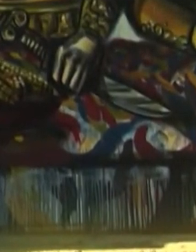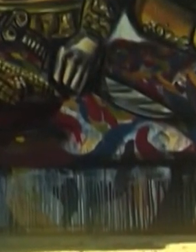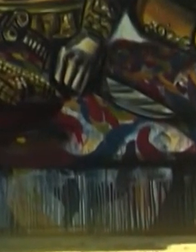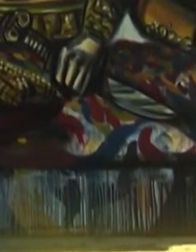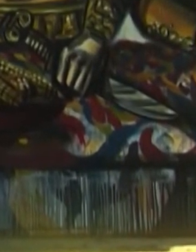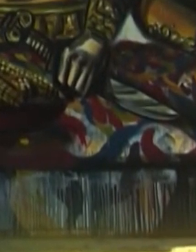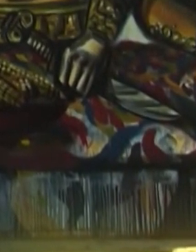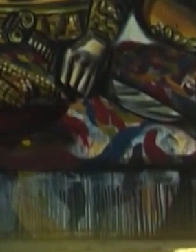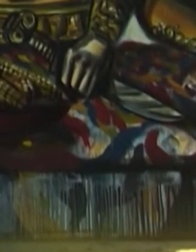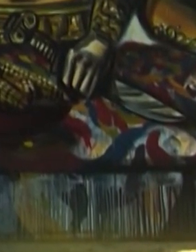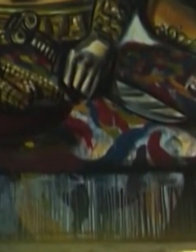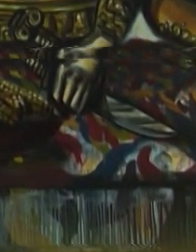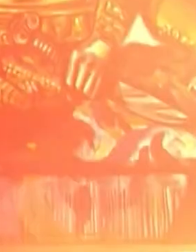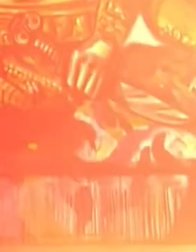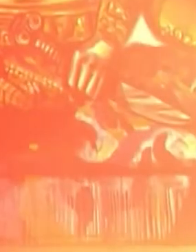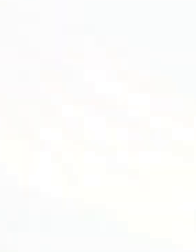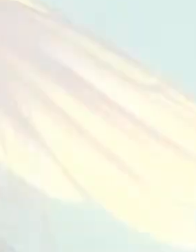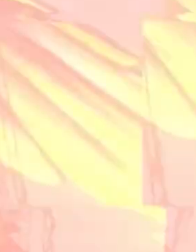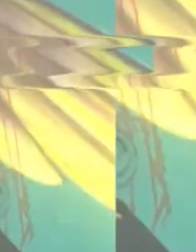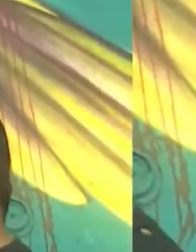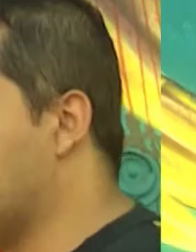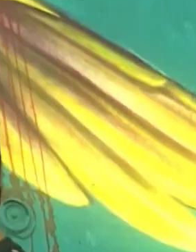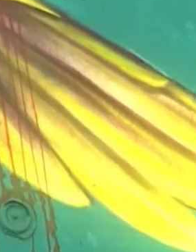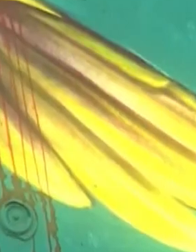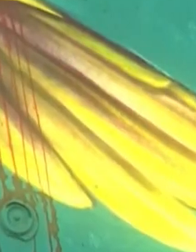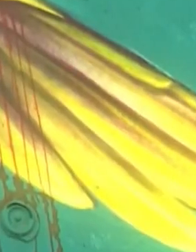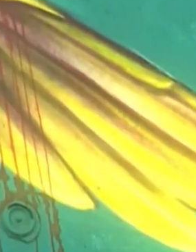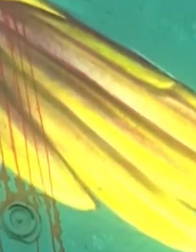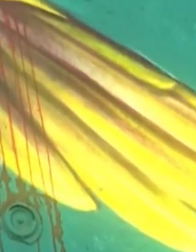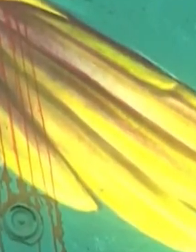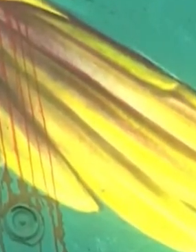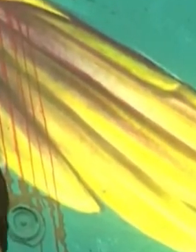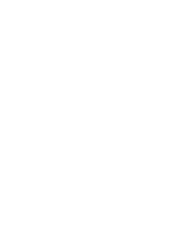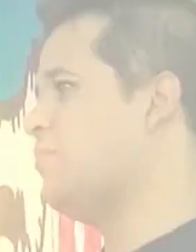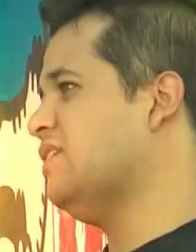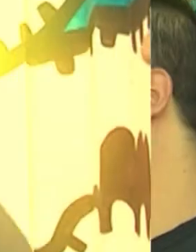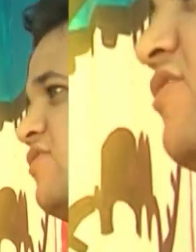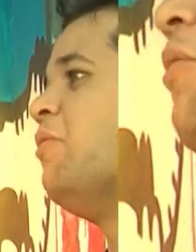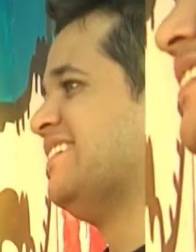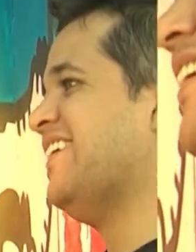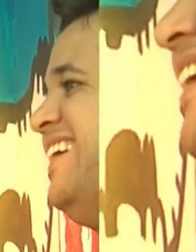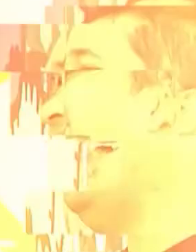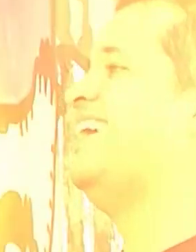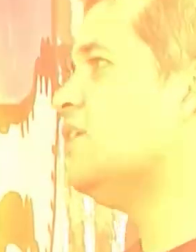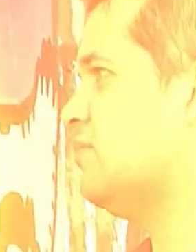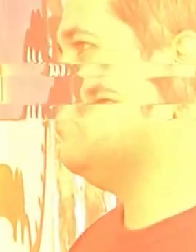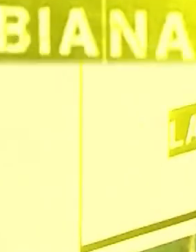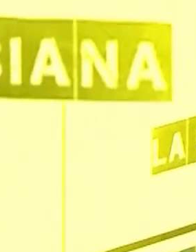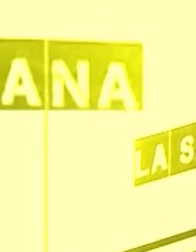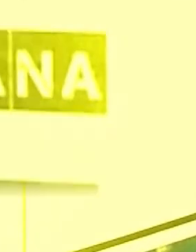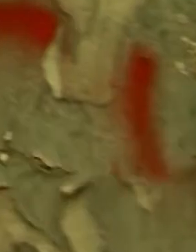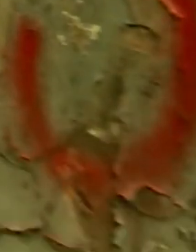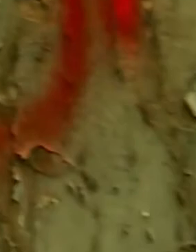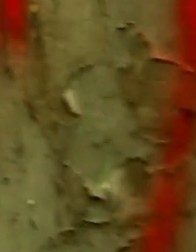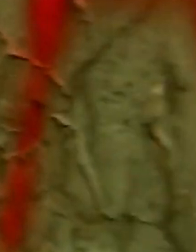con verlo. Y somos dos, somos dos, somos dos. Y somos dos, somos dos, somos dos.